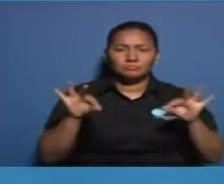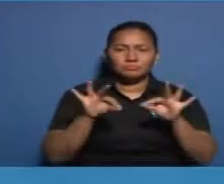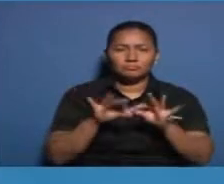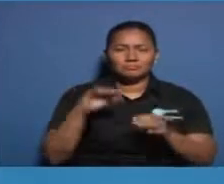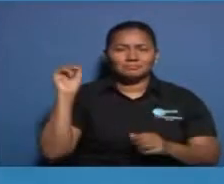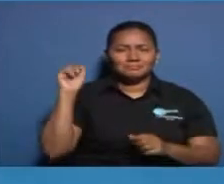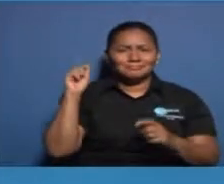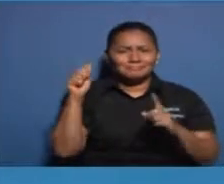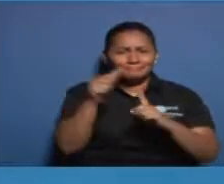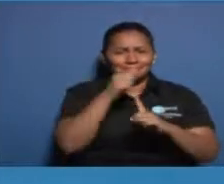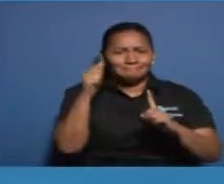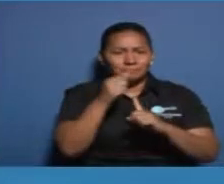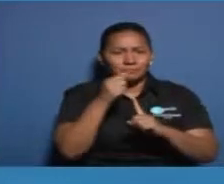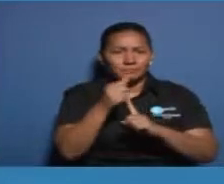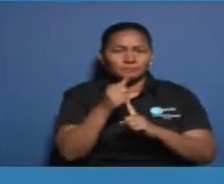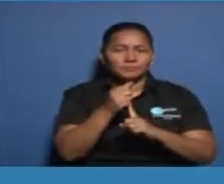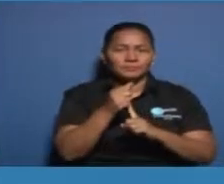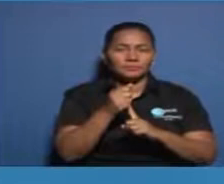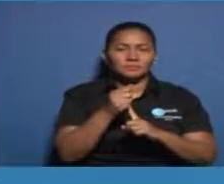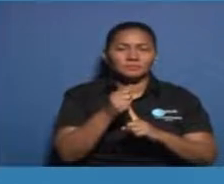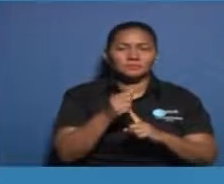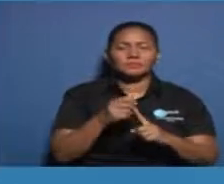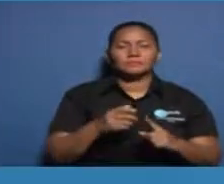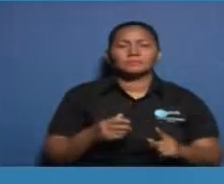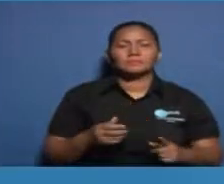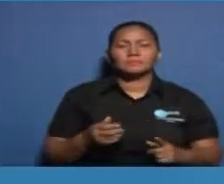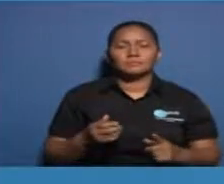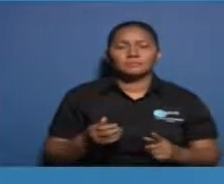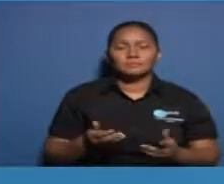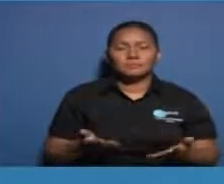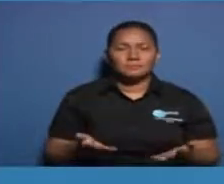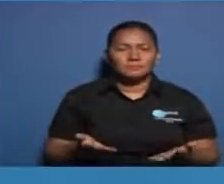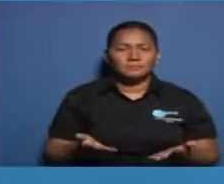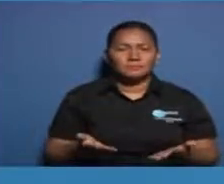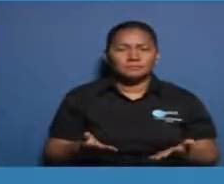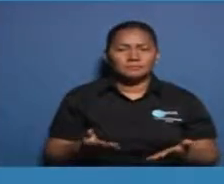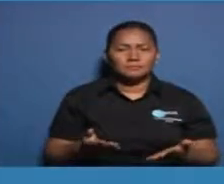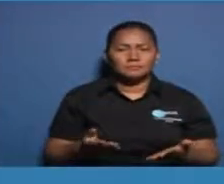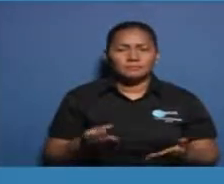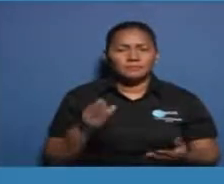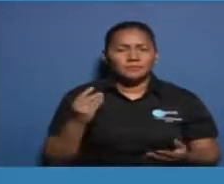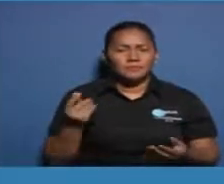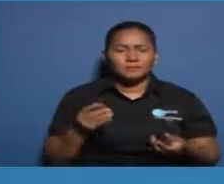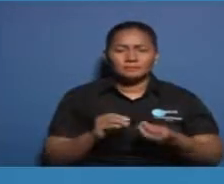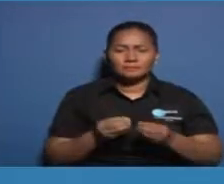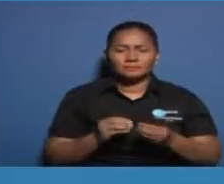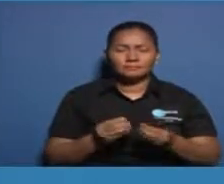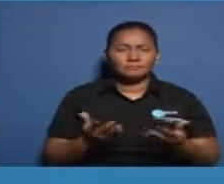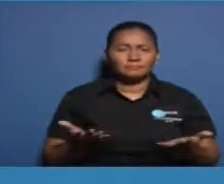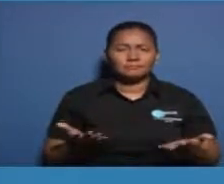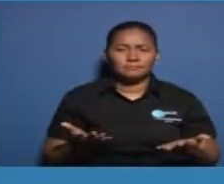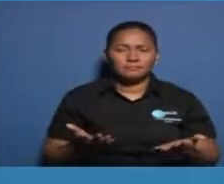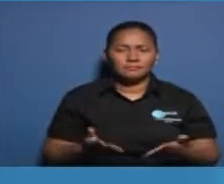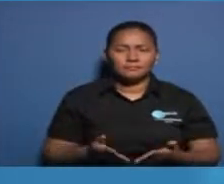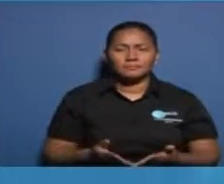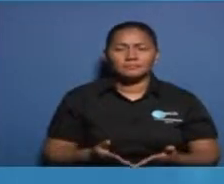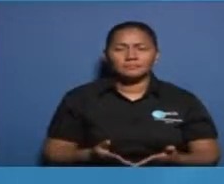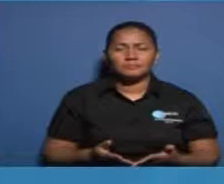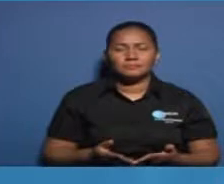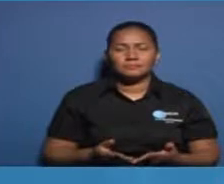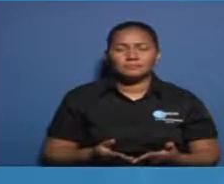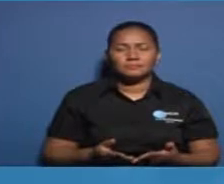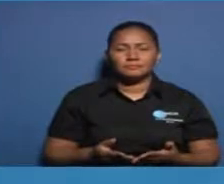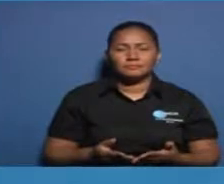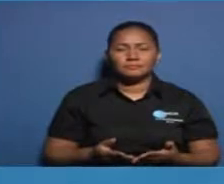actualmente en panamá de mujeres después camps primeros que se conocen a través del ministerio público que son afectadas por este tipo de violencia quisiera